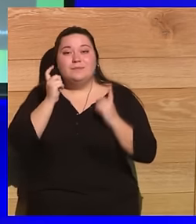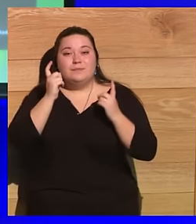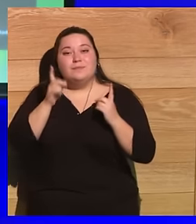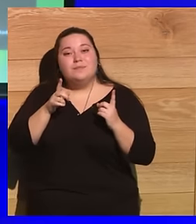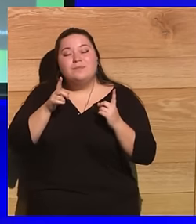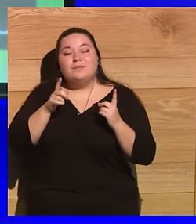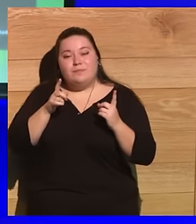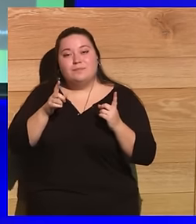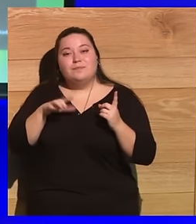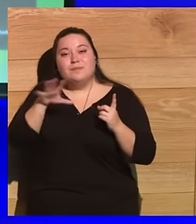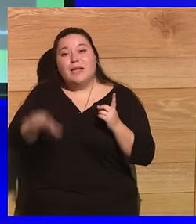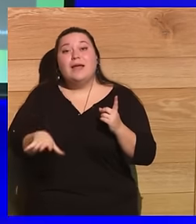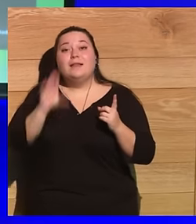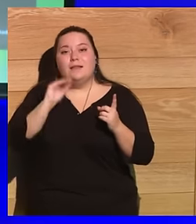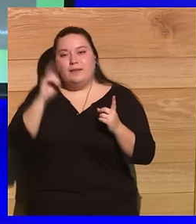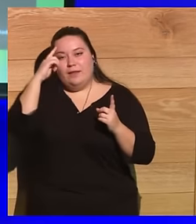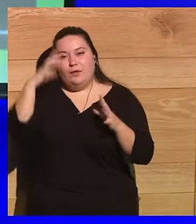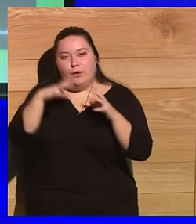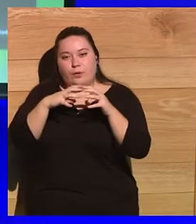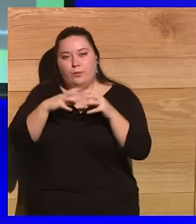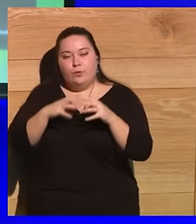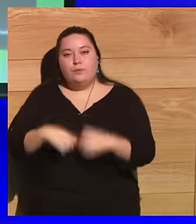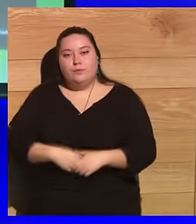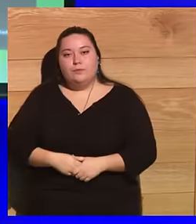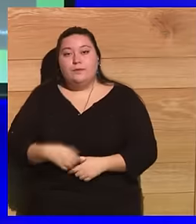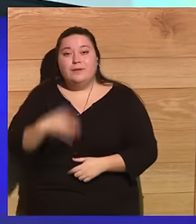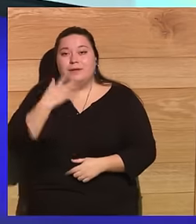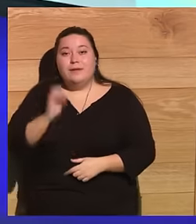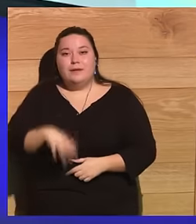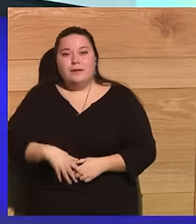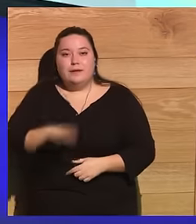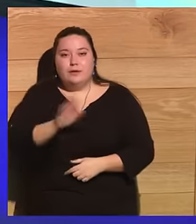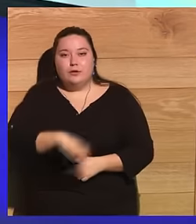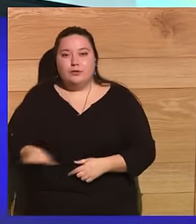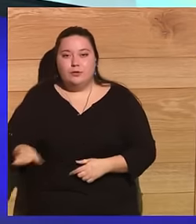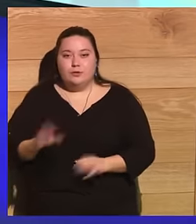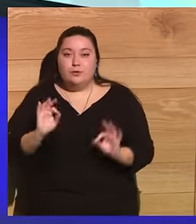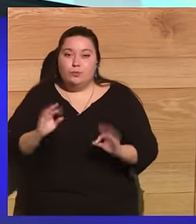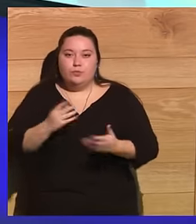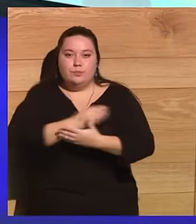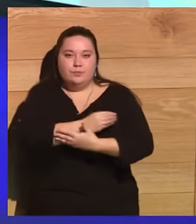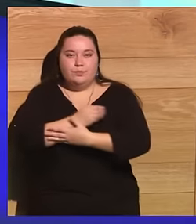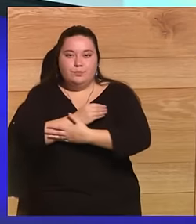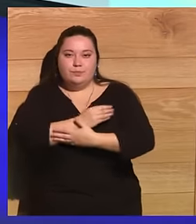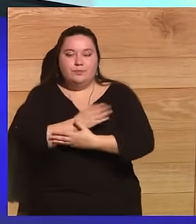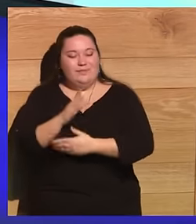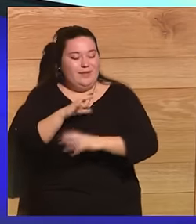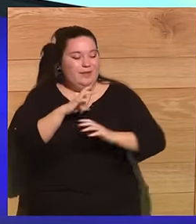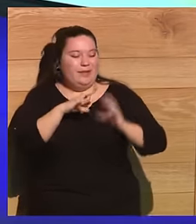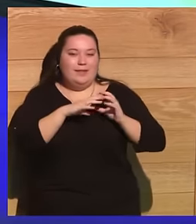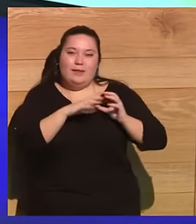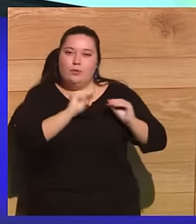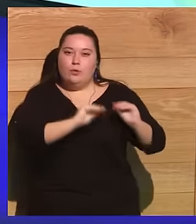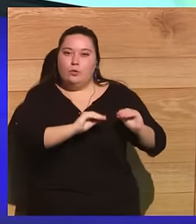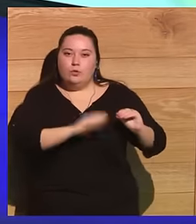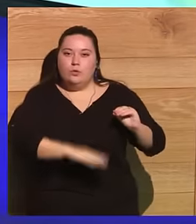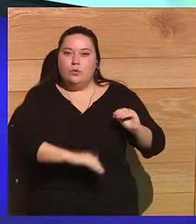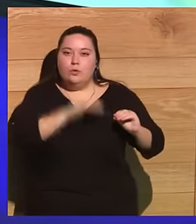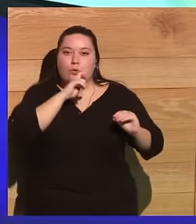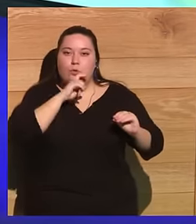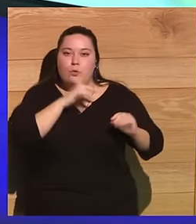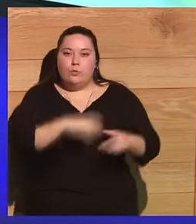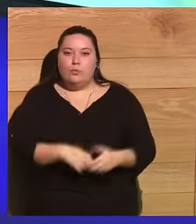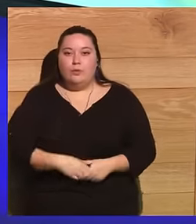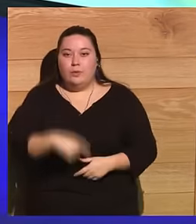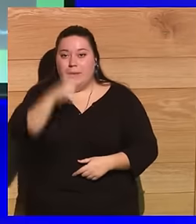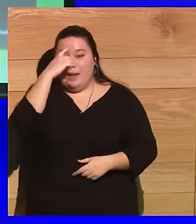de entender el cerebro de los niños pequeños, de los recién nacidos, intentando entender cómo crece un cerebro, es decir, cómo